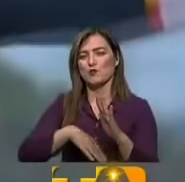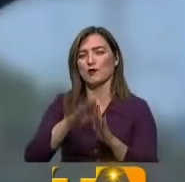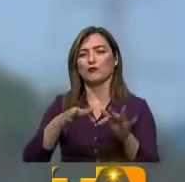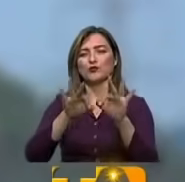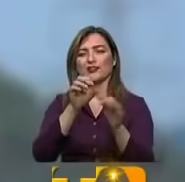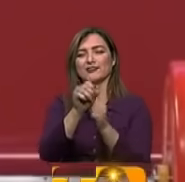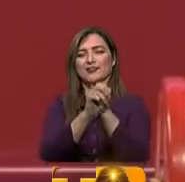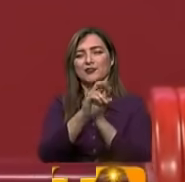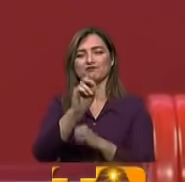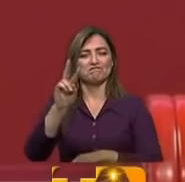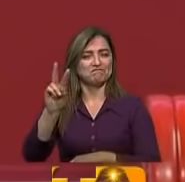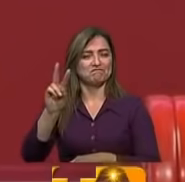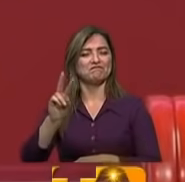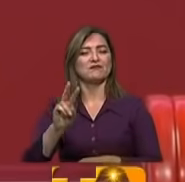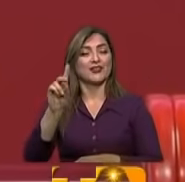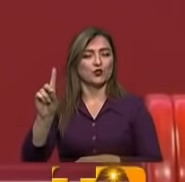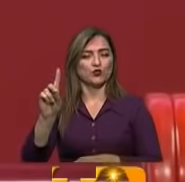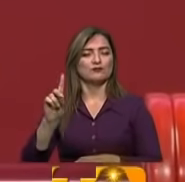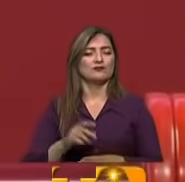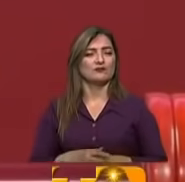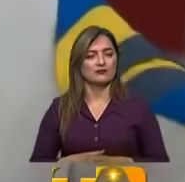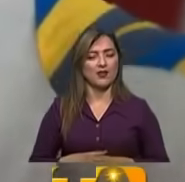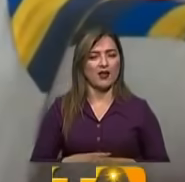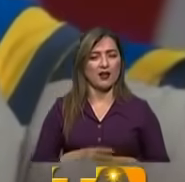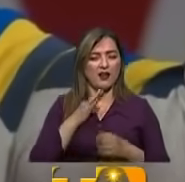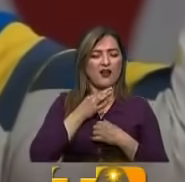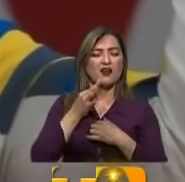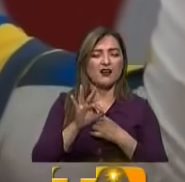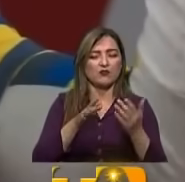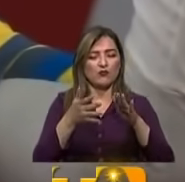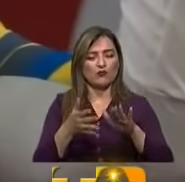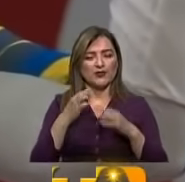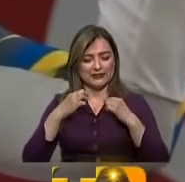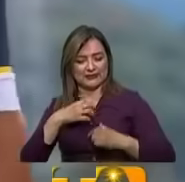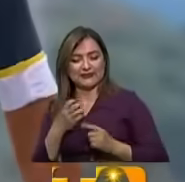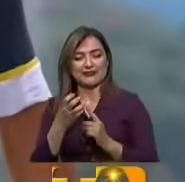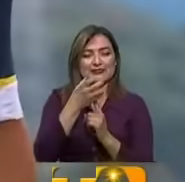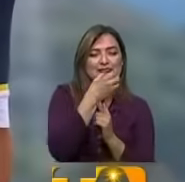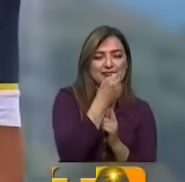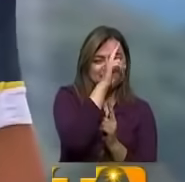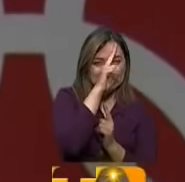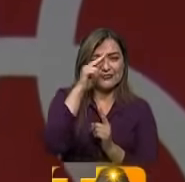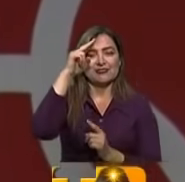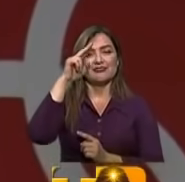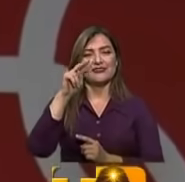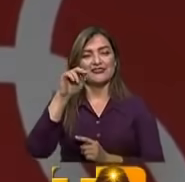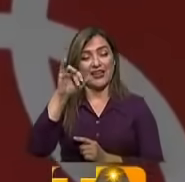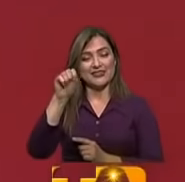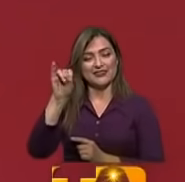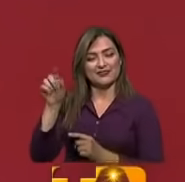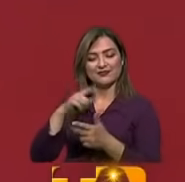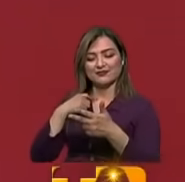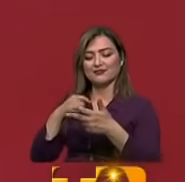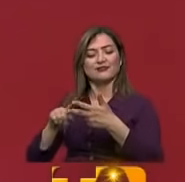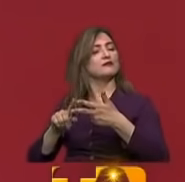este 2021, que en medio de una pandemia que ha cobrado millones de vidas, las medallas olímpicas obtenidas por Richard Carapaz, Neisida Gómez